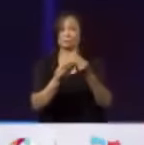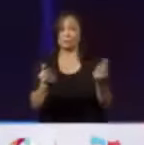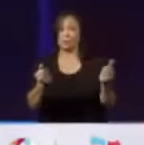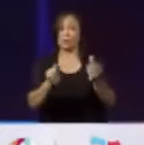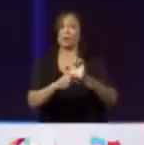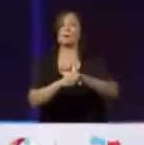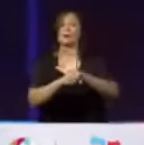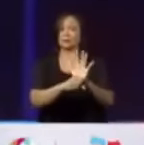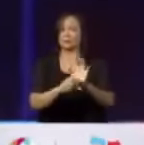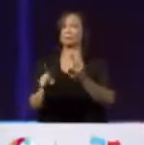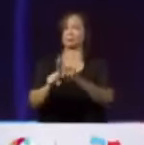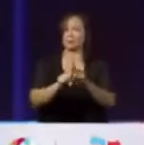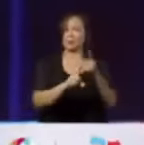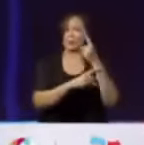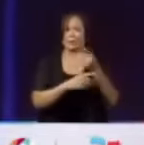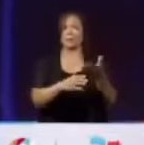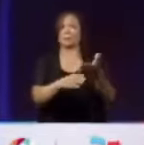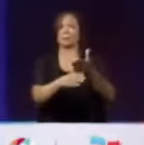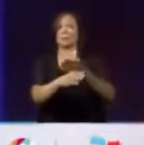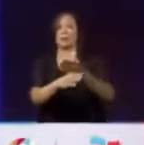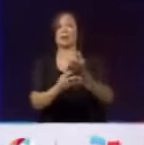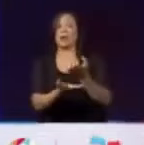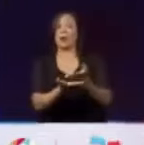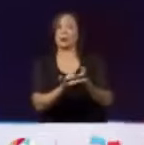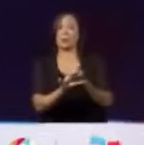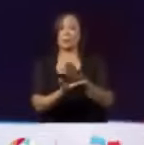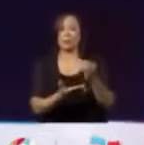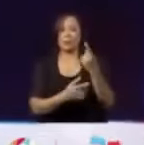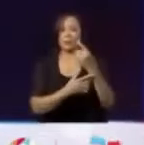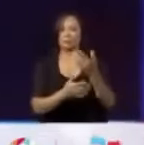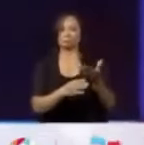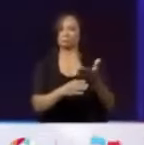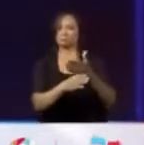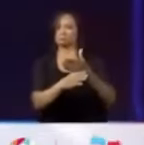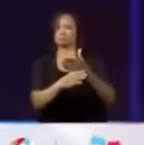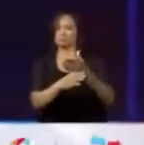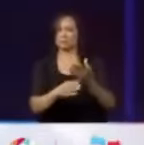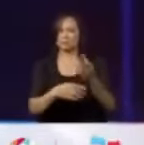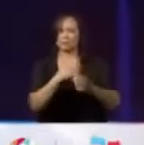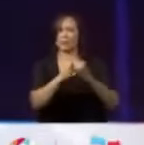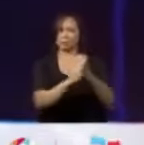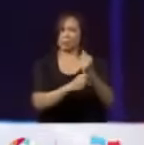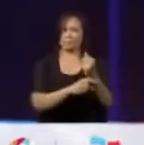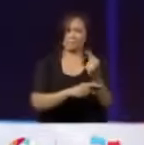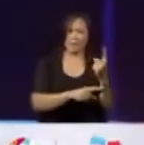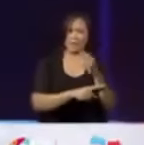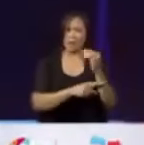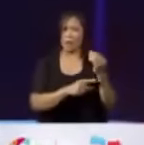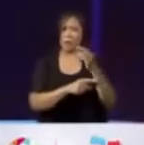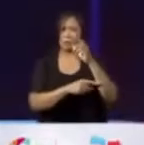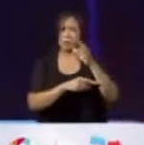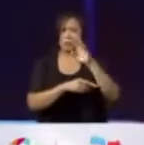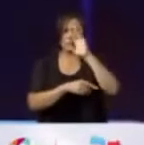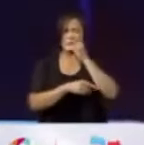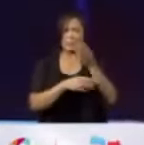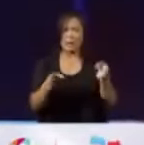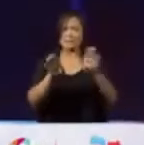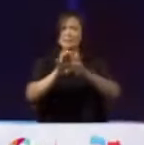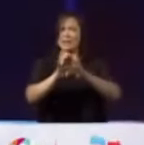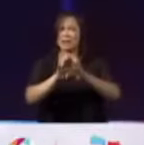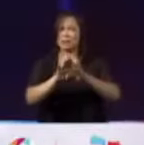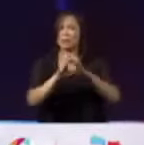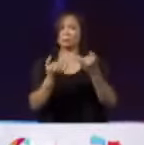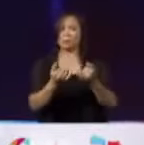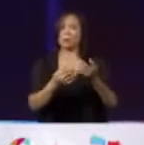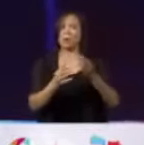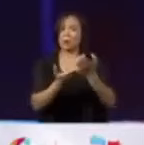pandemia, pero también en su recuperación económica. Logramos recuperar ese 1 año y medio un país cerrado y logramos recuperar